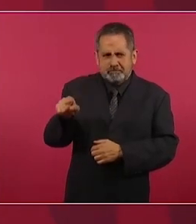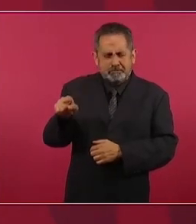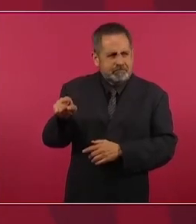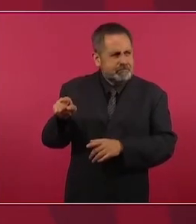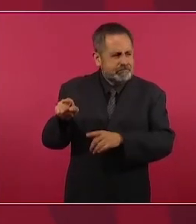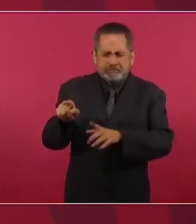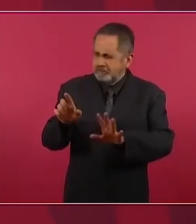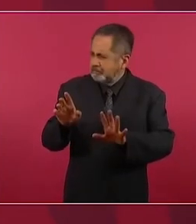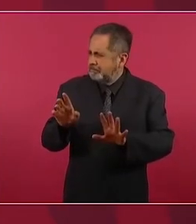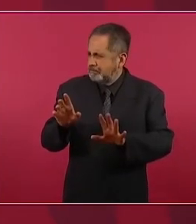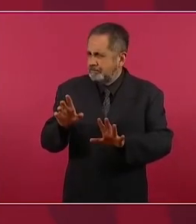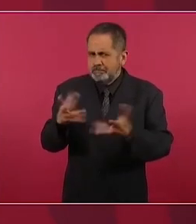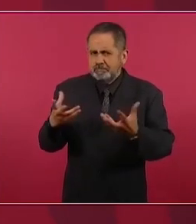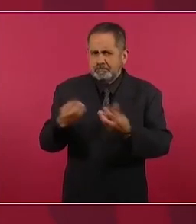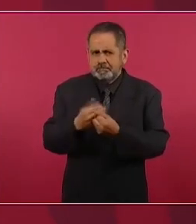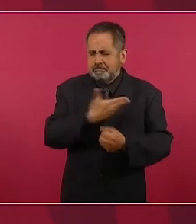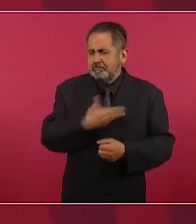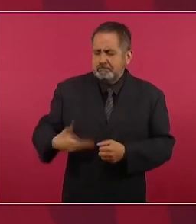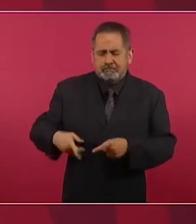aspirante a la presidencia.